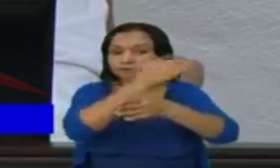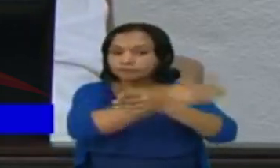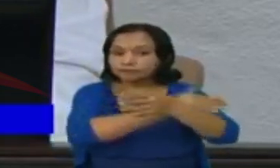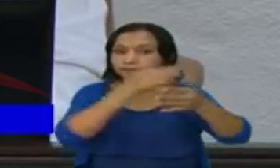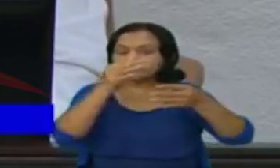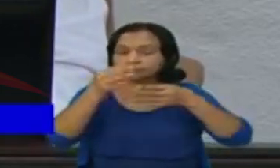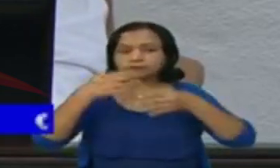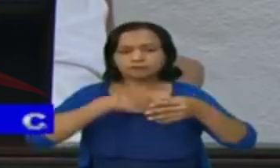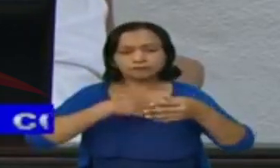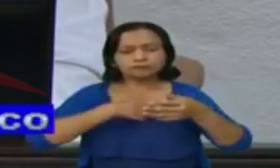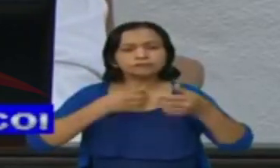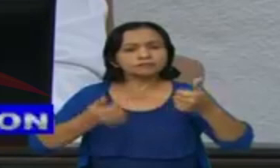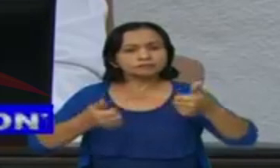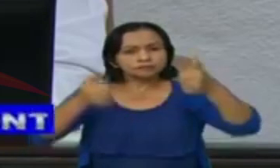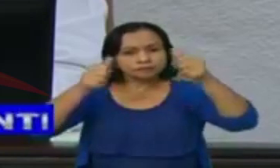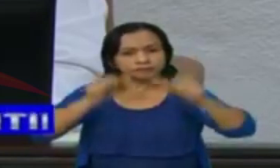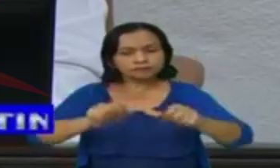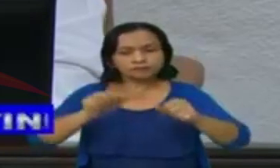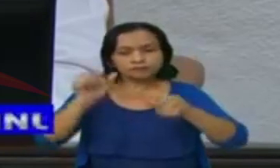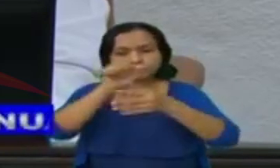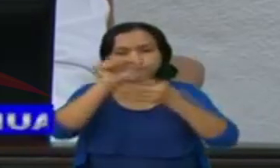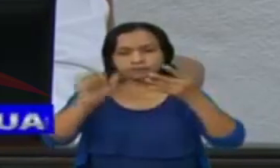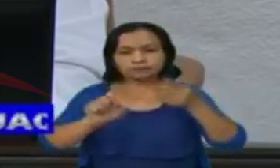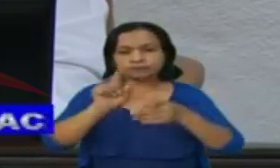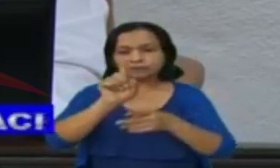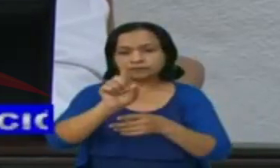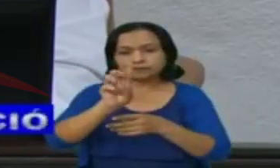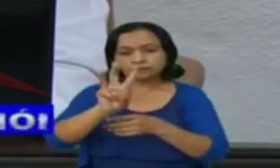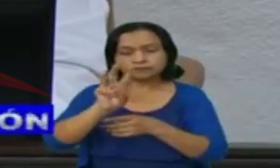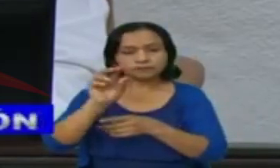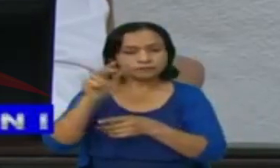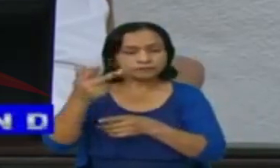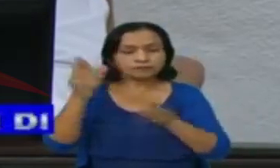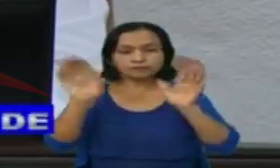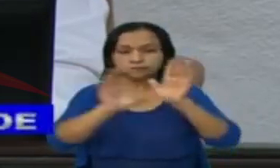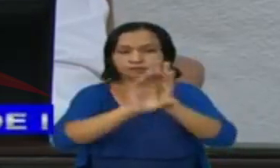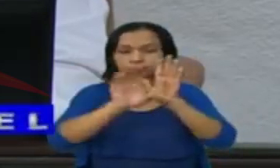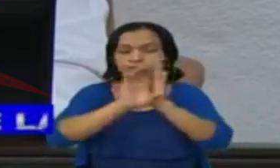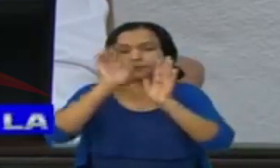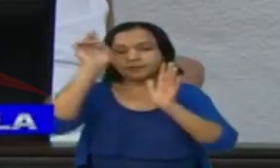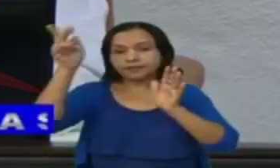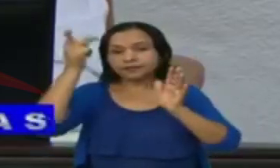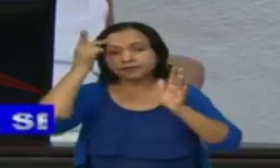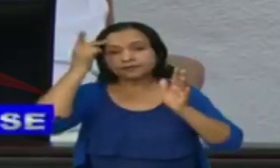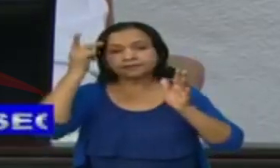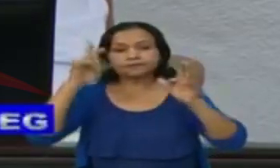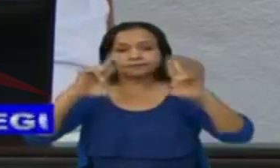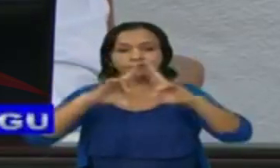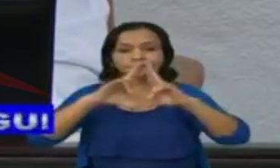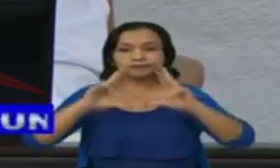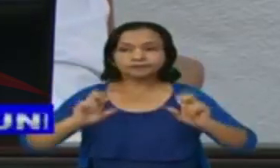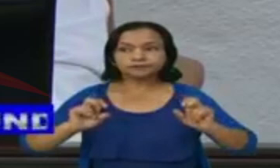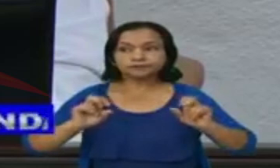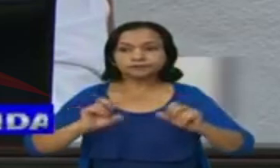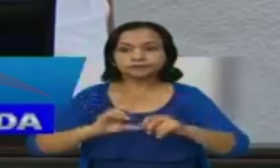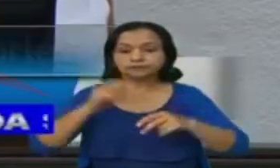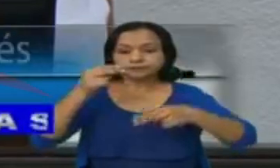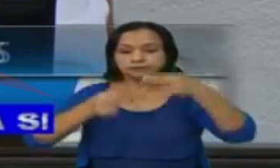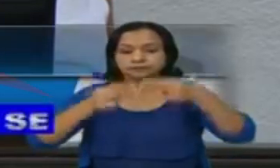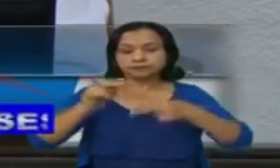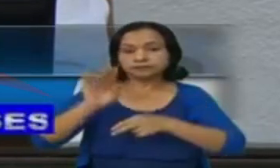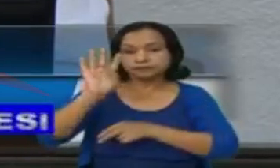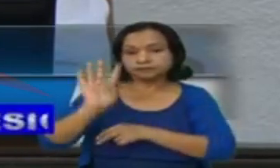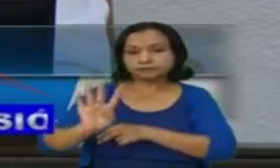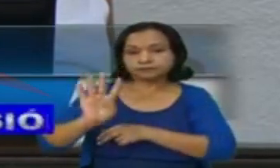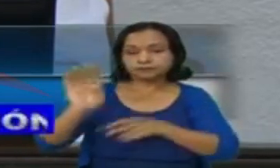de sus facultades que le otorga el artículo 138 de la Constitución Política de la República de Nicaragua y el numeral 4